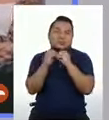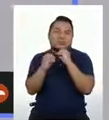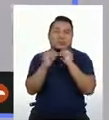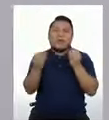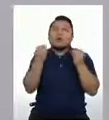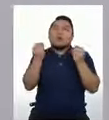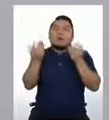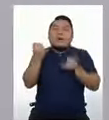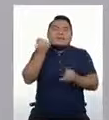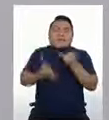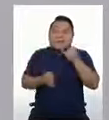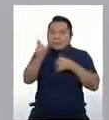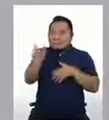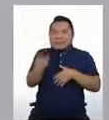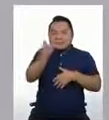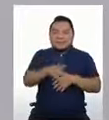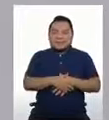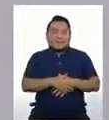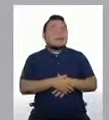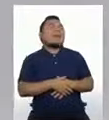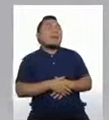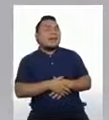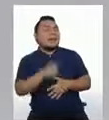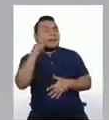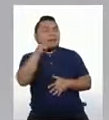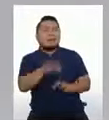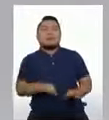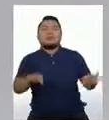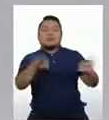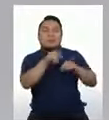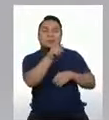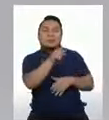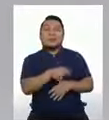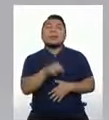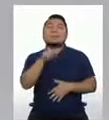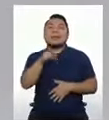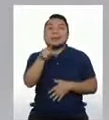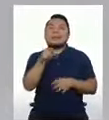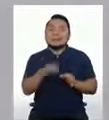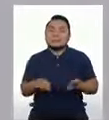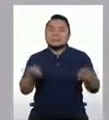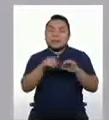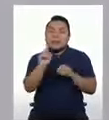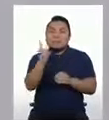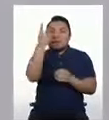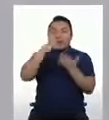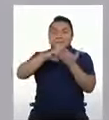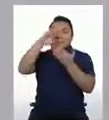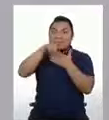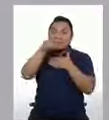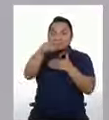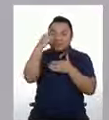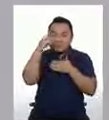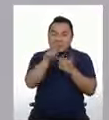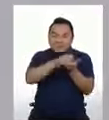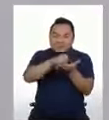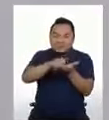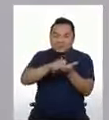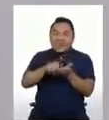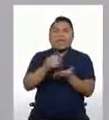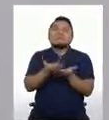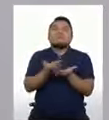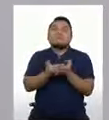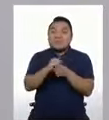tus protagonistas. Qué importante eso, profesora. Entonces, ese sería nuestro primer plan para armar nuestro primer borrador de nuestra